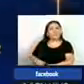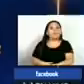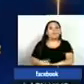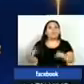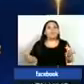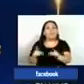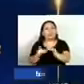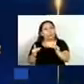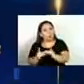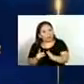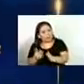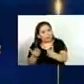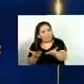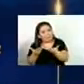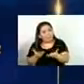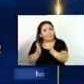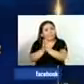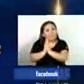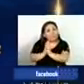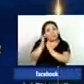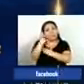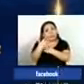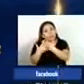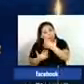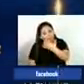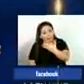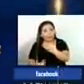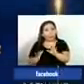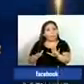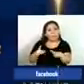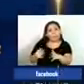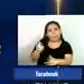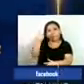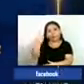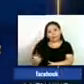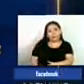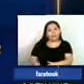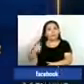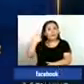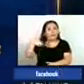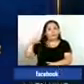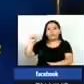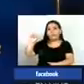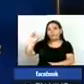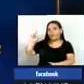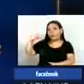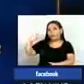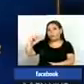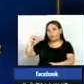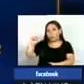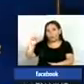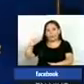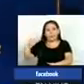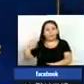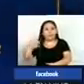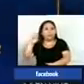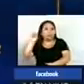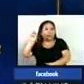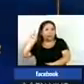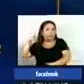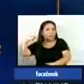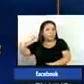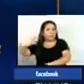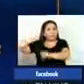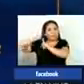se solicita donación de plasma convalesciente para el paciente Sergio Cuellar. Él necesita del tipo ORH